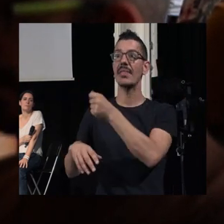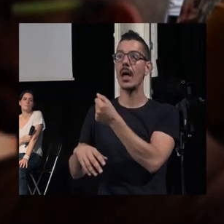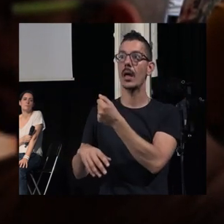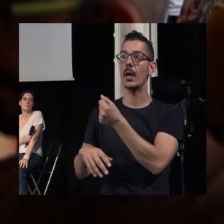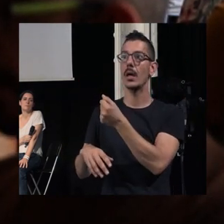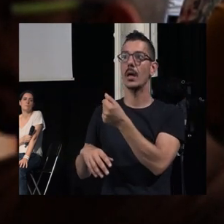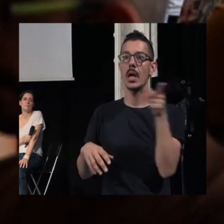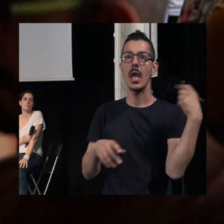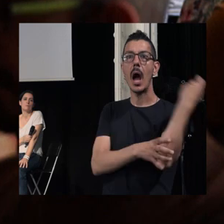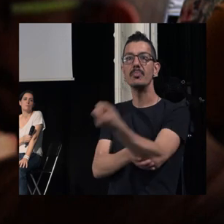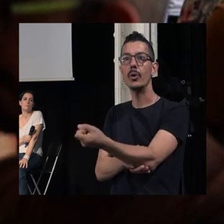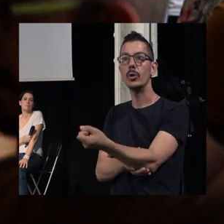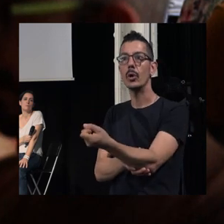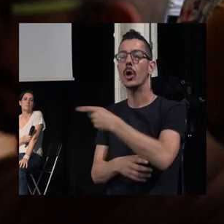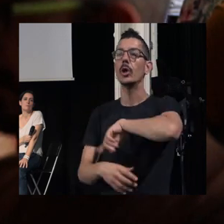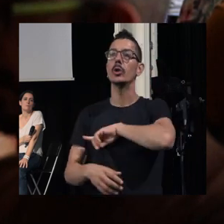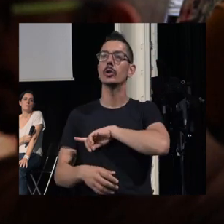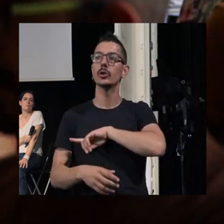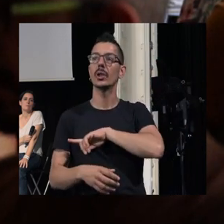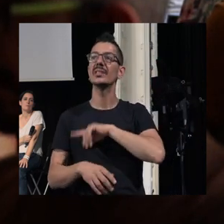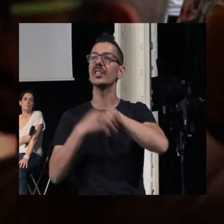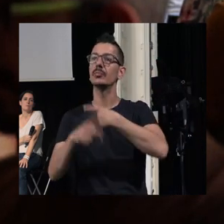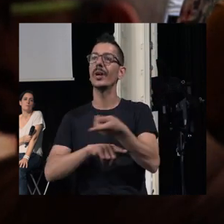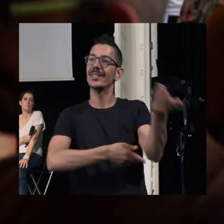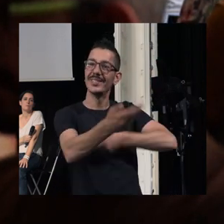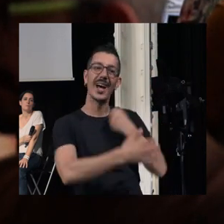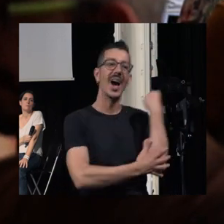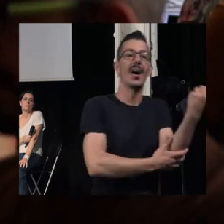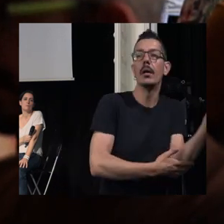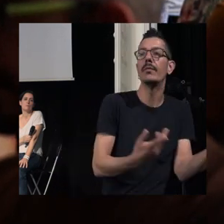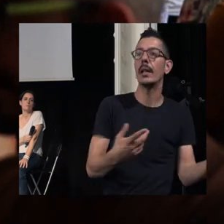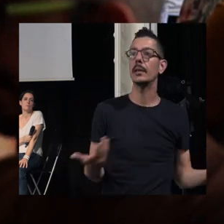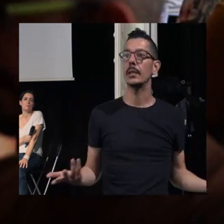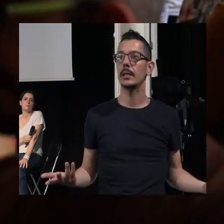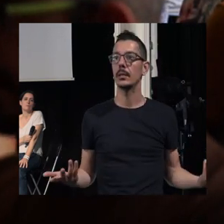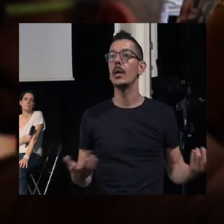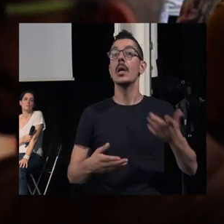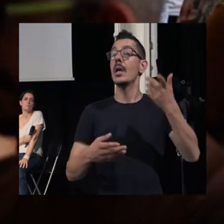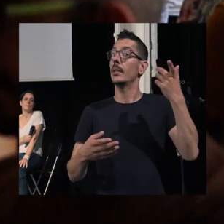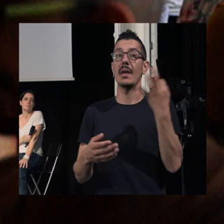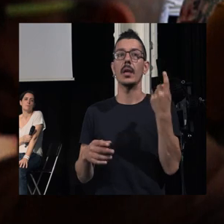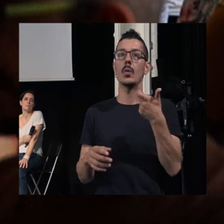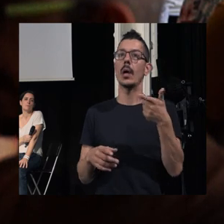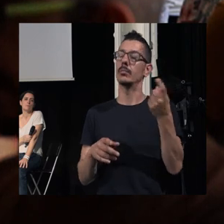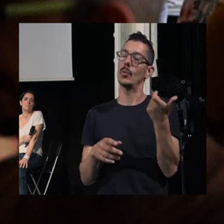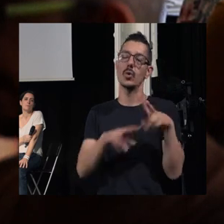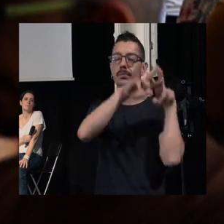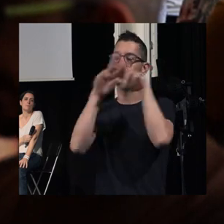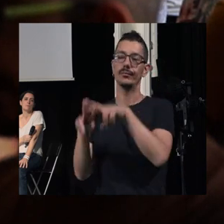ellas estuvieron ahí y nosotras no estamos para ellas. Creo que hay mucho que revisar, mucho que